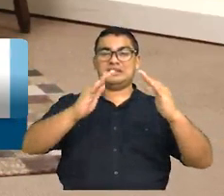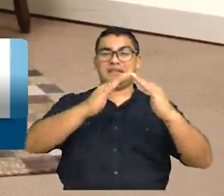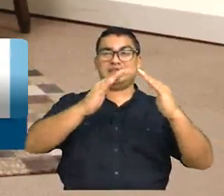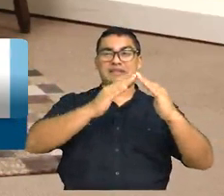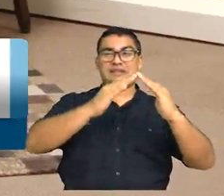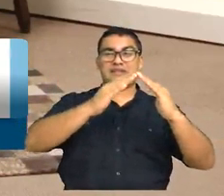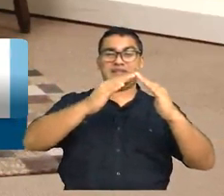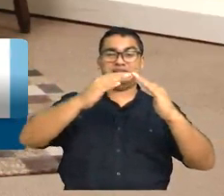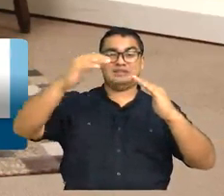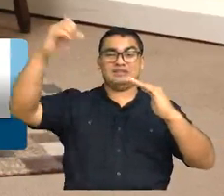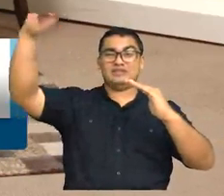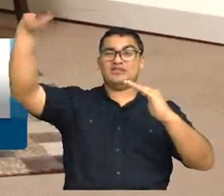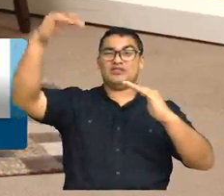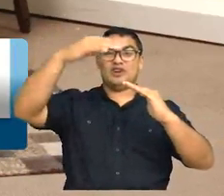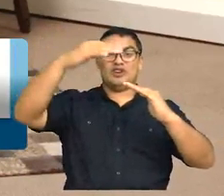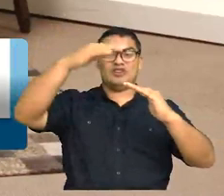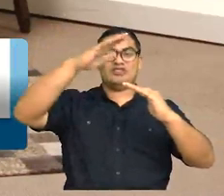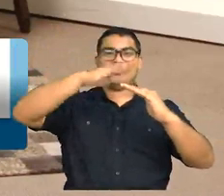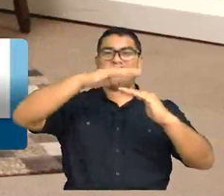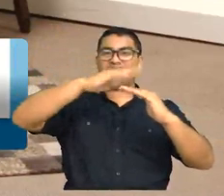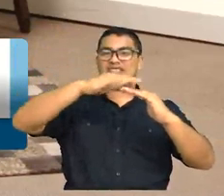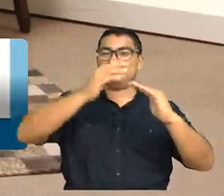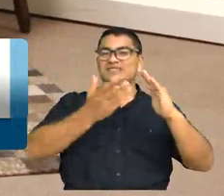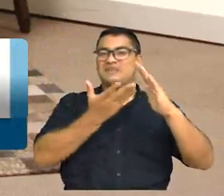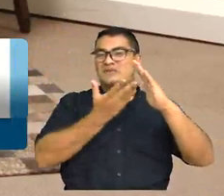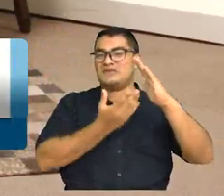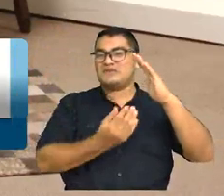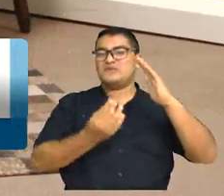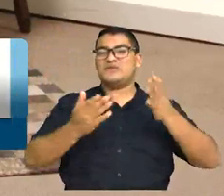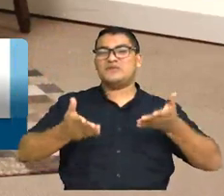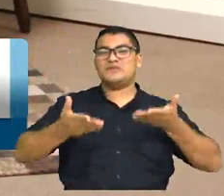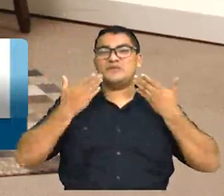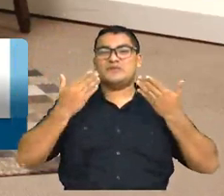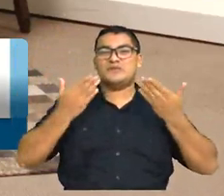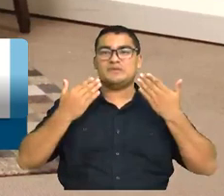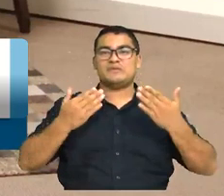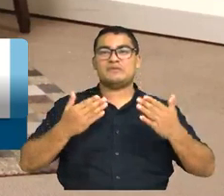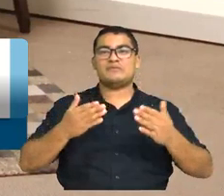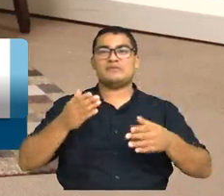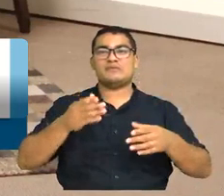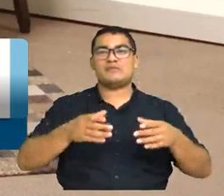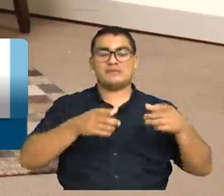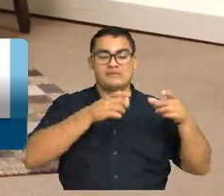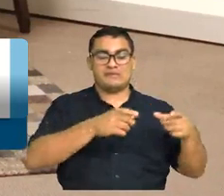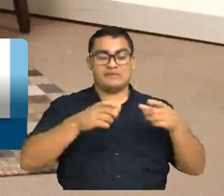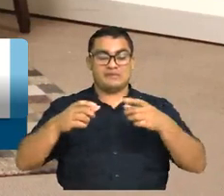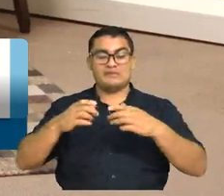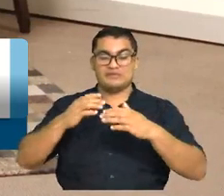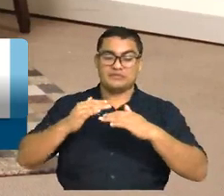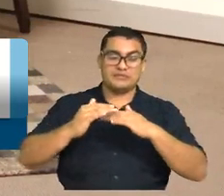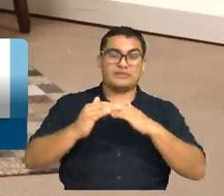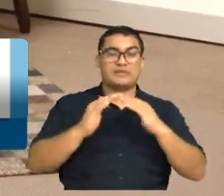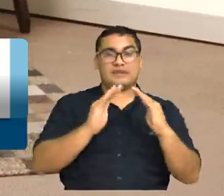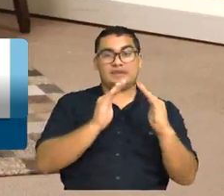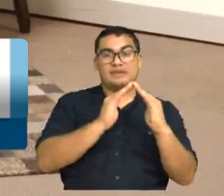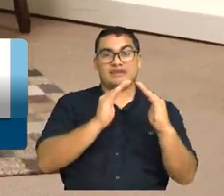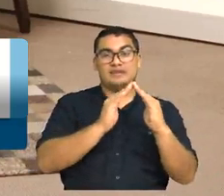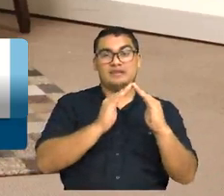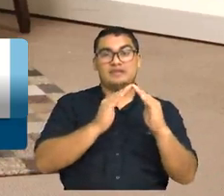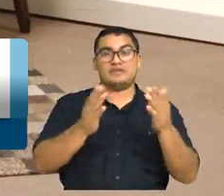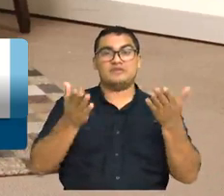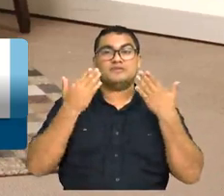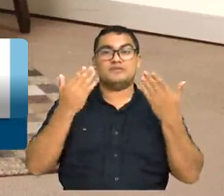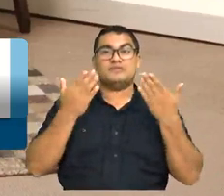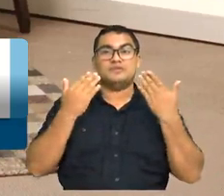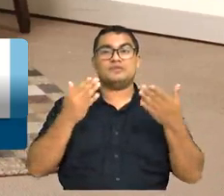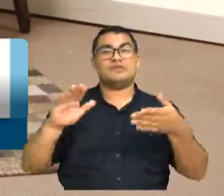sol sobre las láminas de zinc. El zinc, el piso, ¿cómo le llaman ahora? La cerámica. Que hay cerámicas de